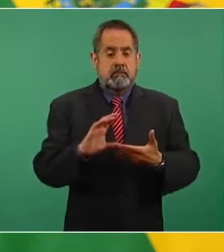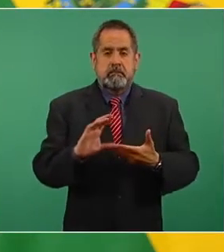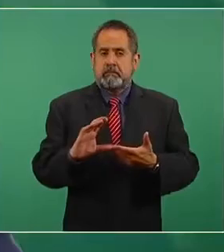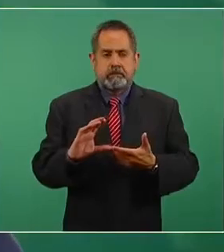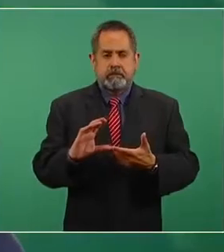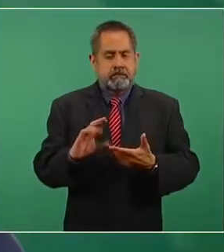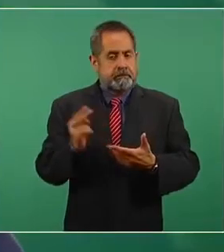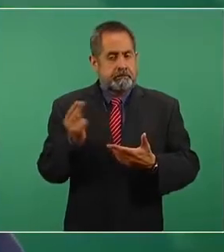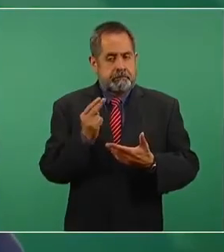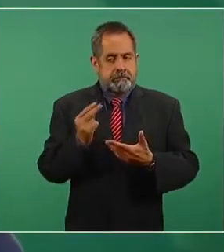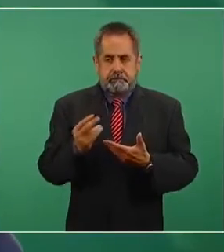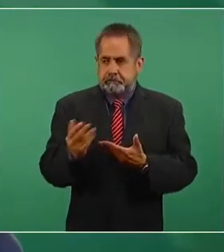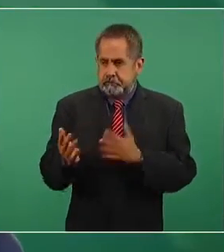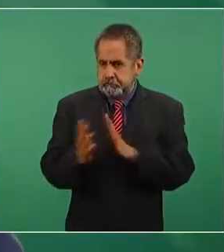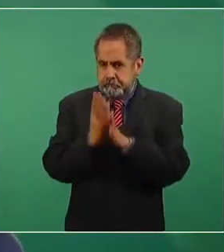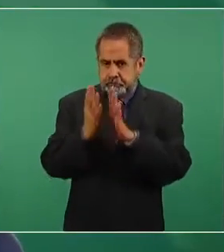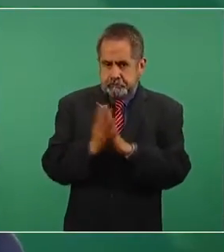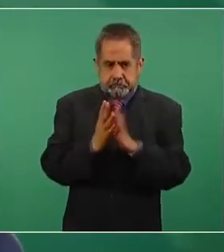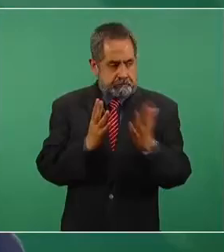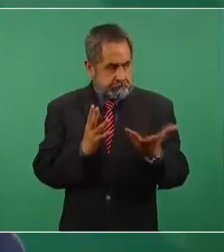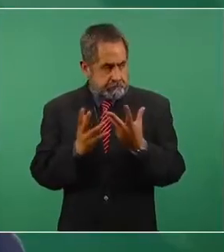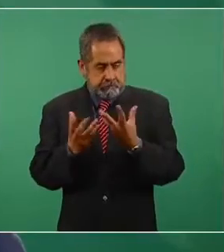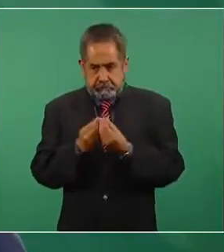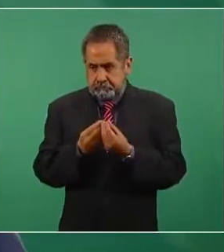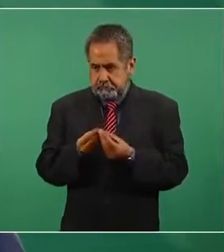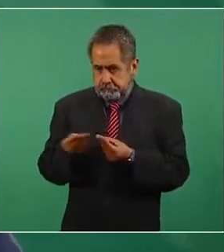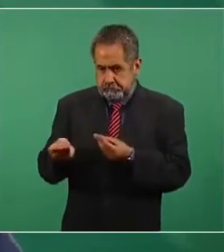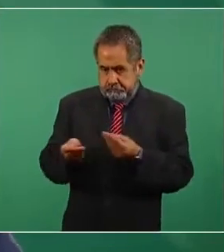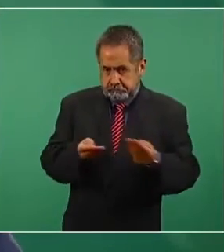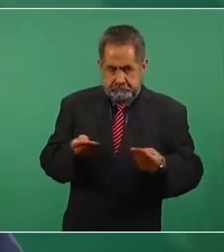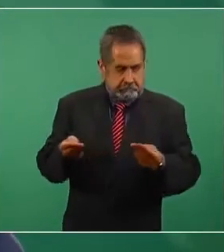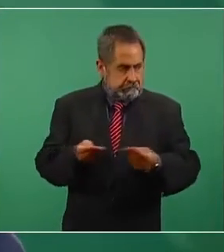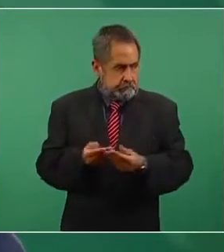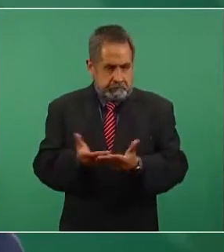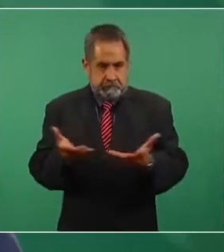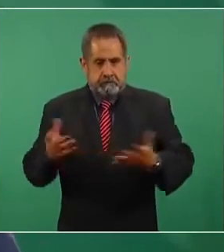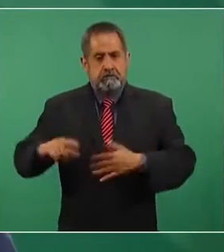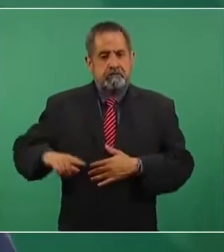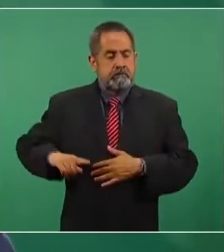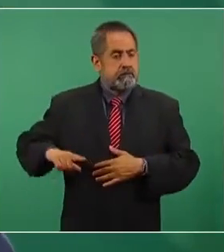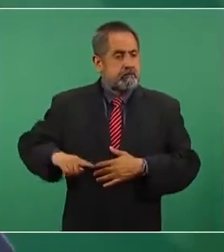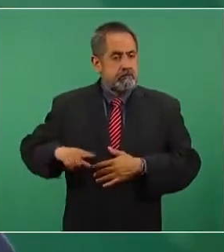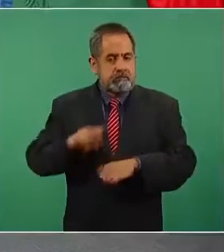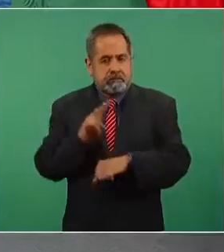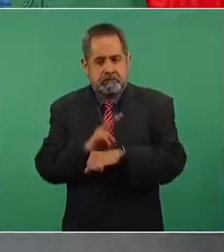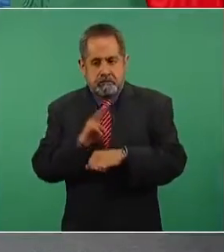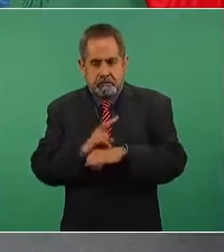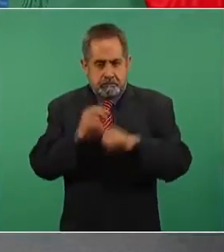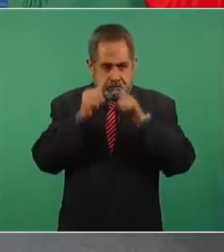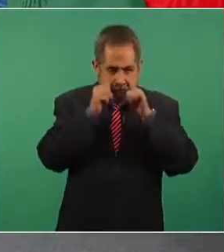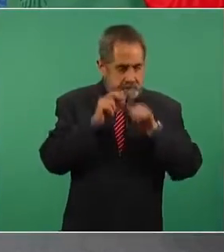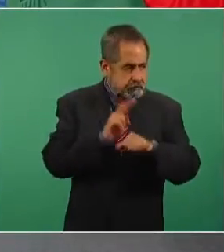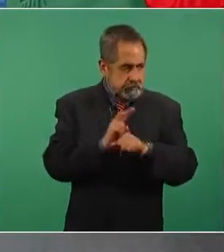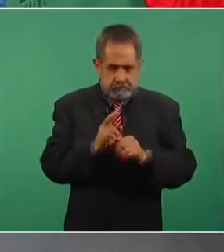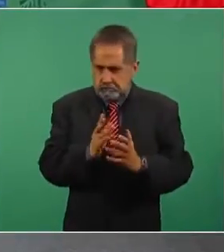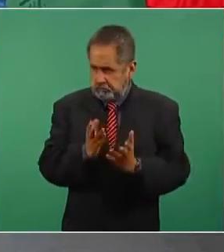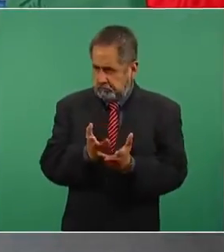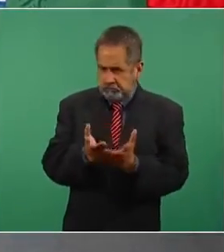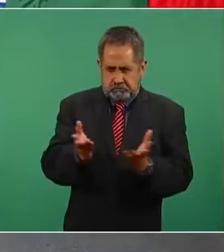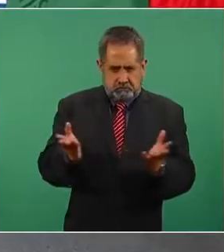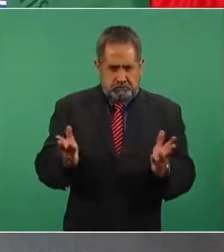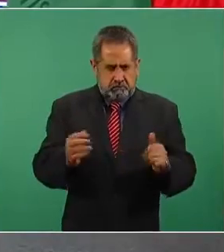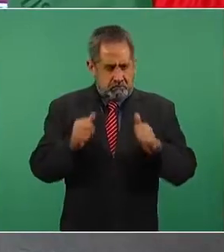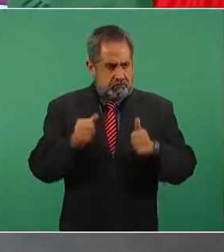tiene que participar el Estado para procurar que